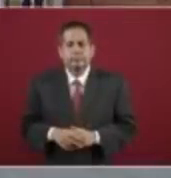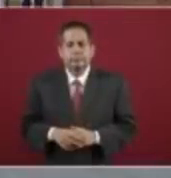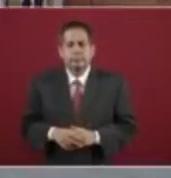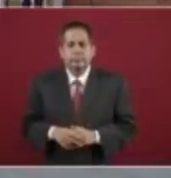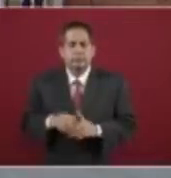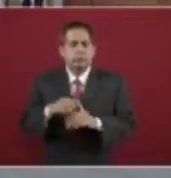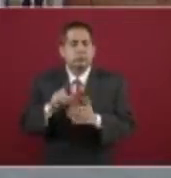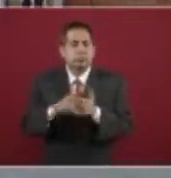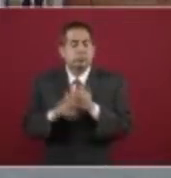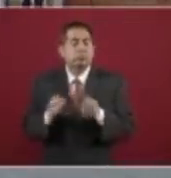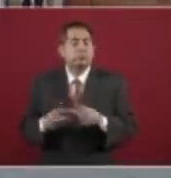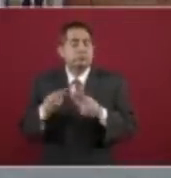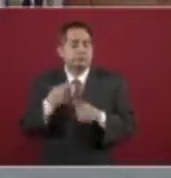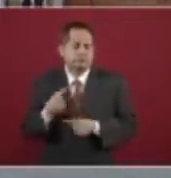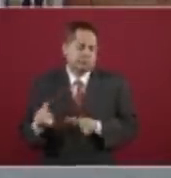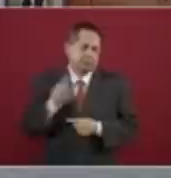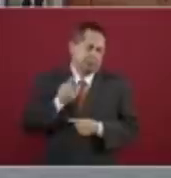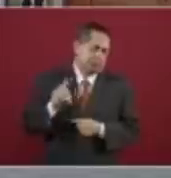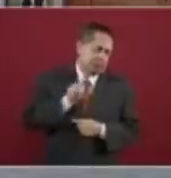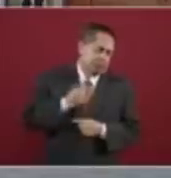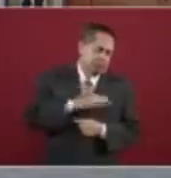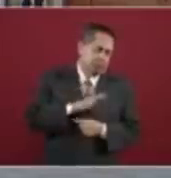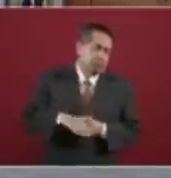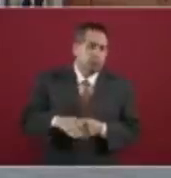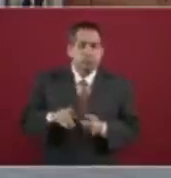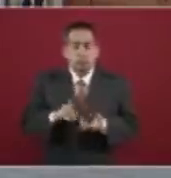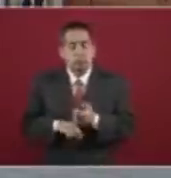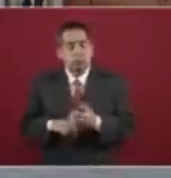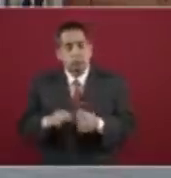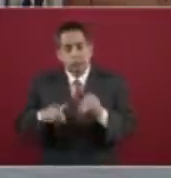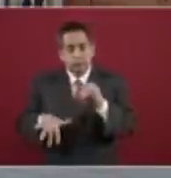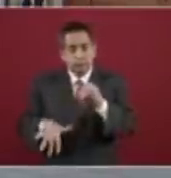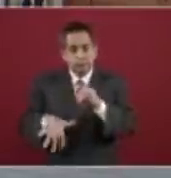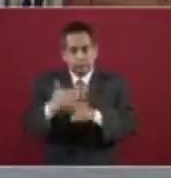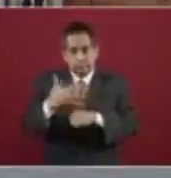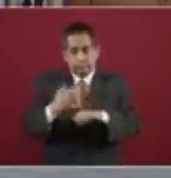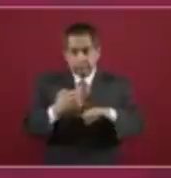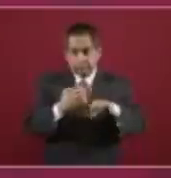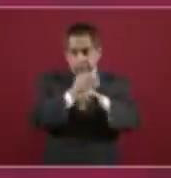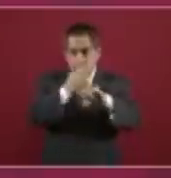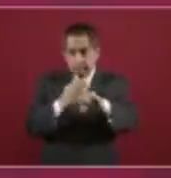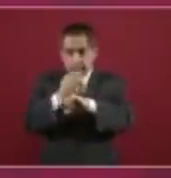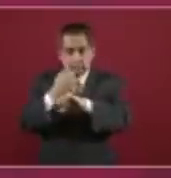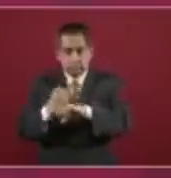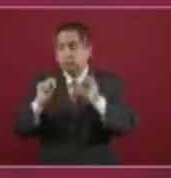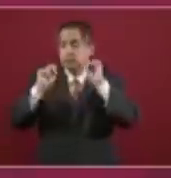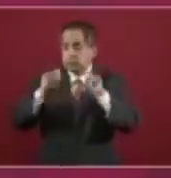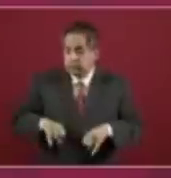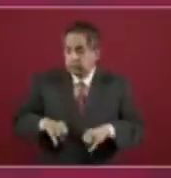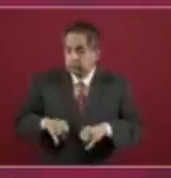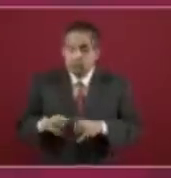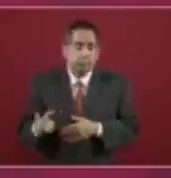de los homicidios, hubieron 15 estados sin homicidio,